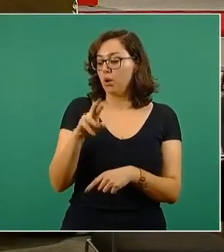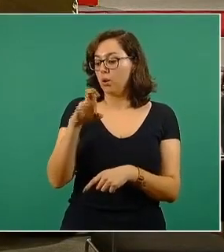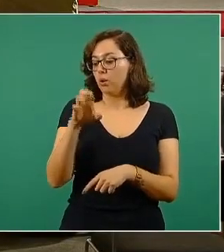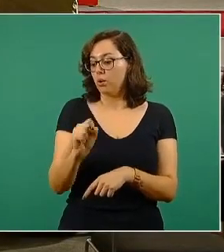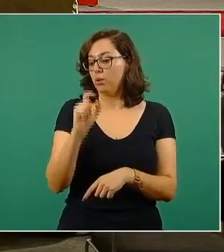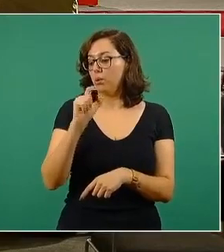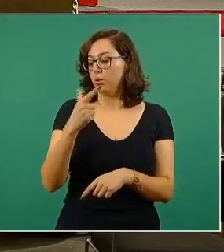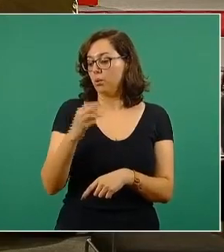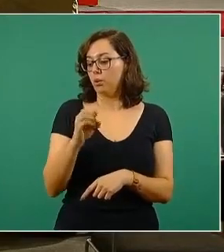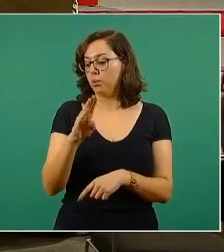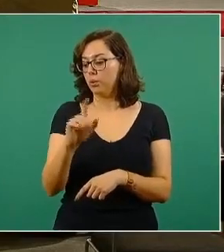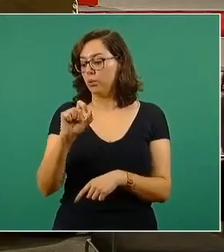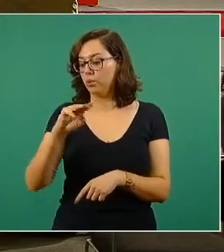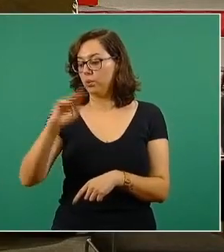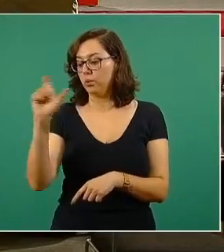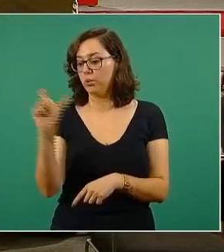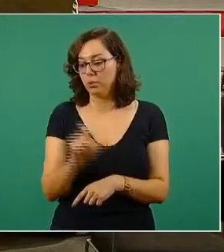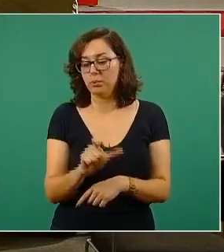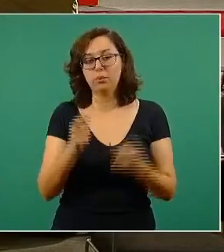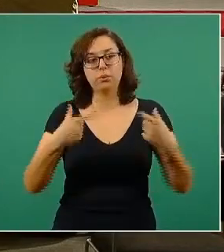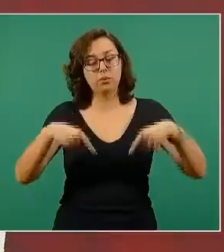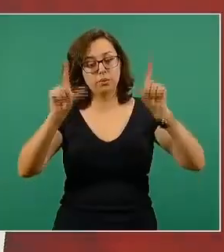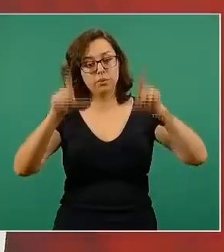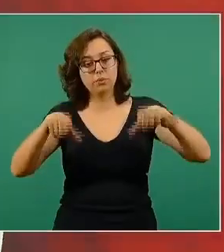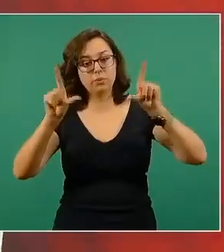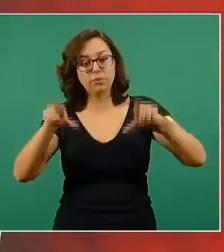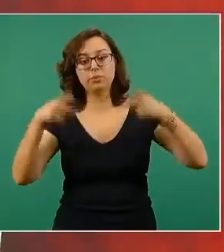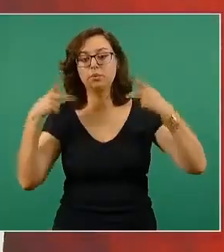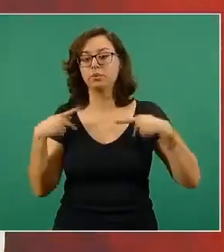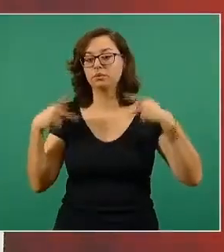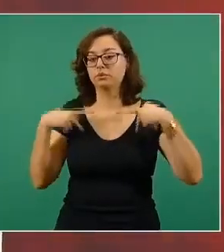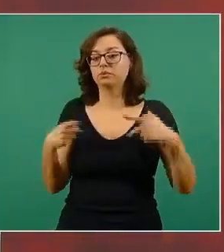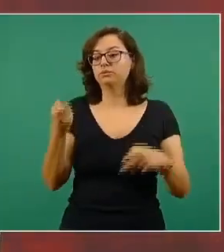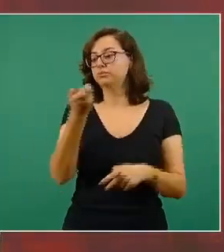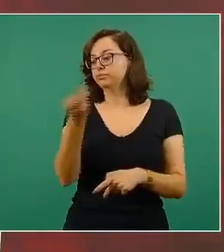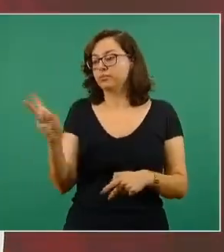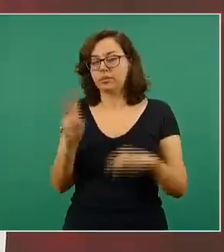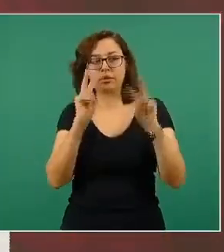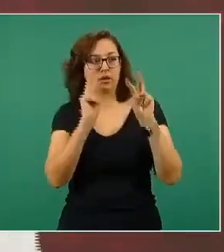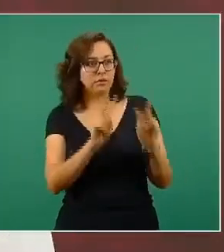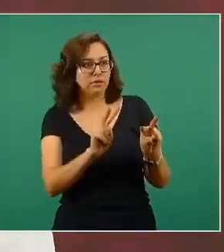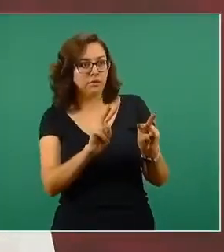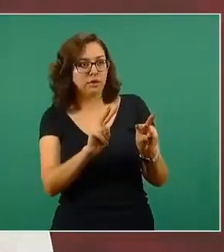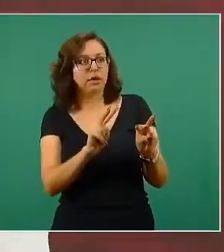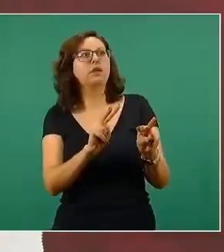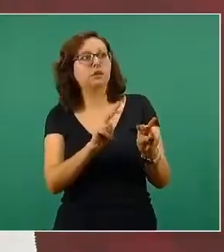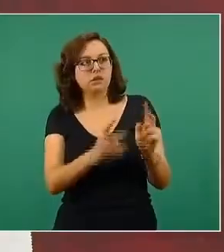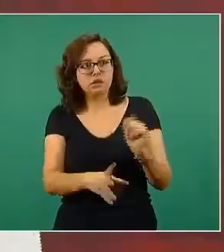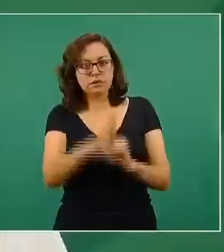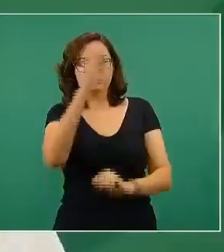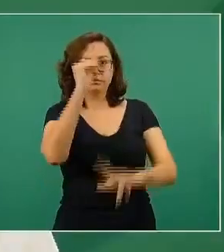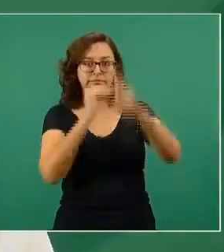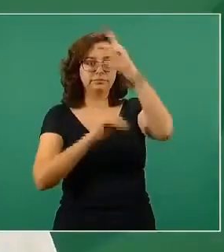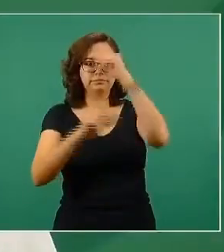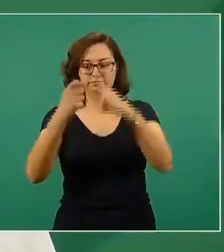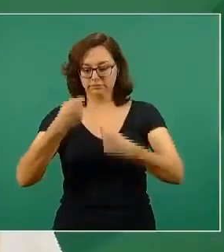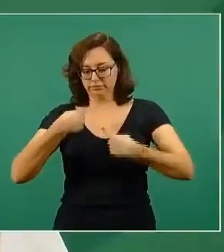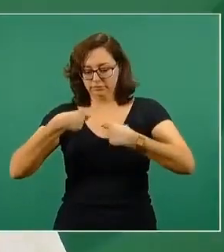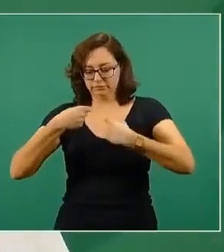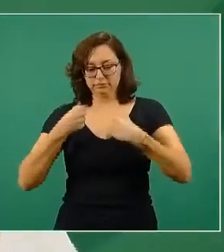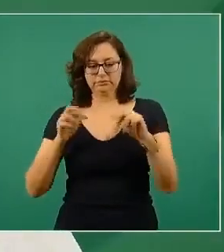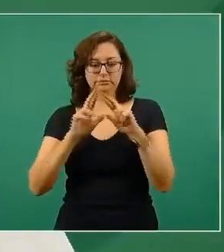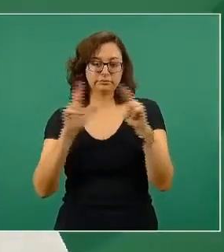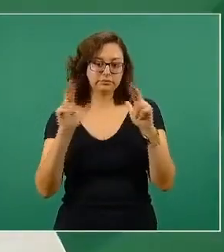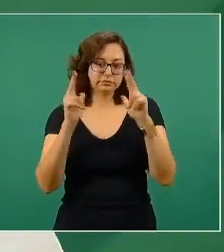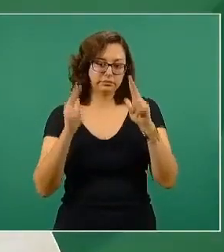coronavirus.gov.mx, en los que las personas pueden ver los videos, son videos tutoriales, y entonces facilitar el proceso de